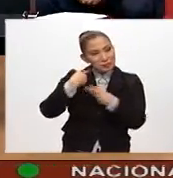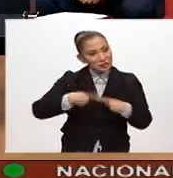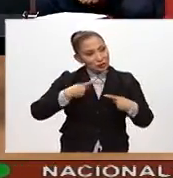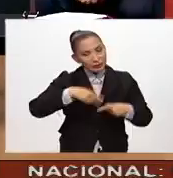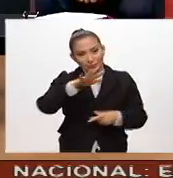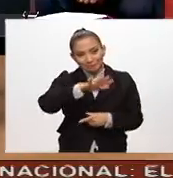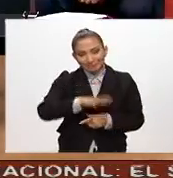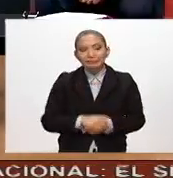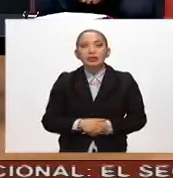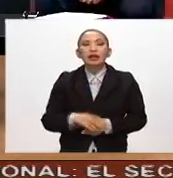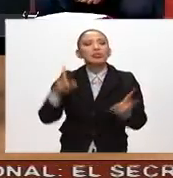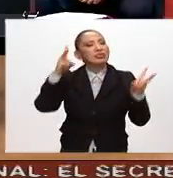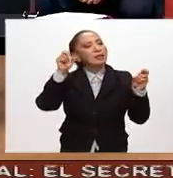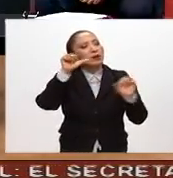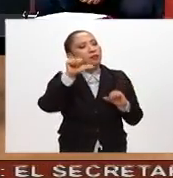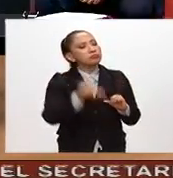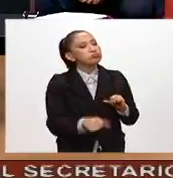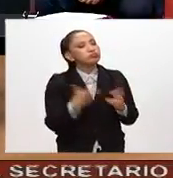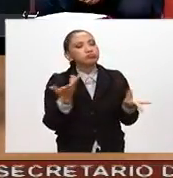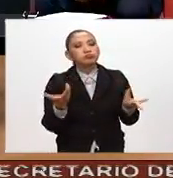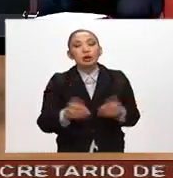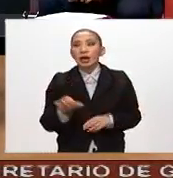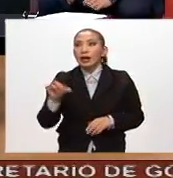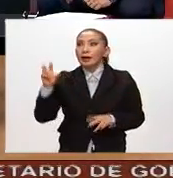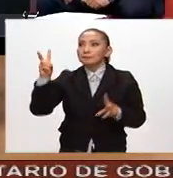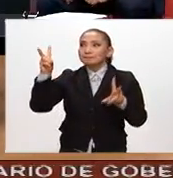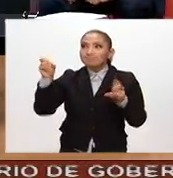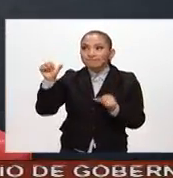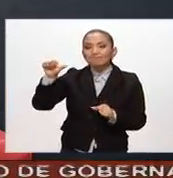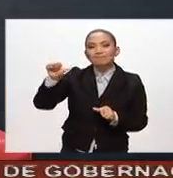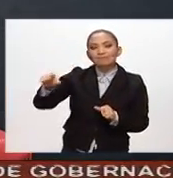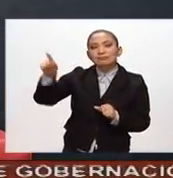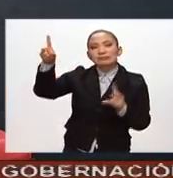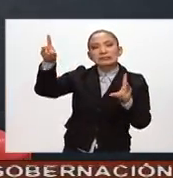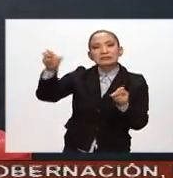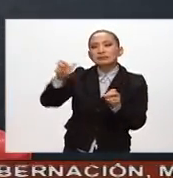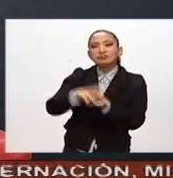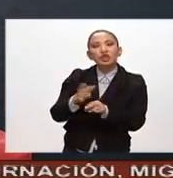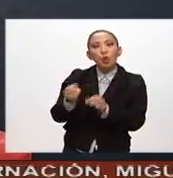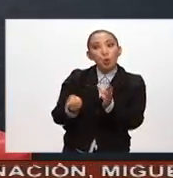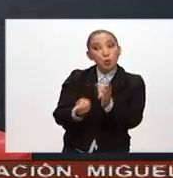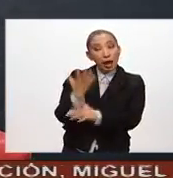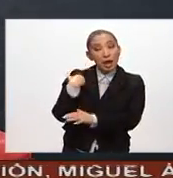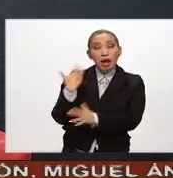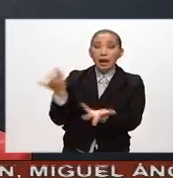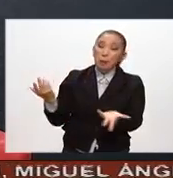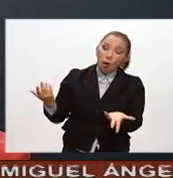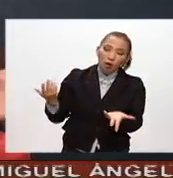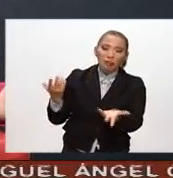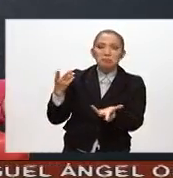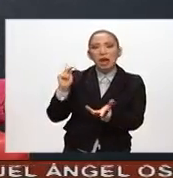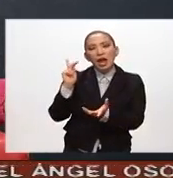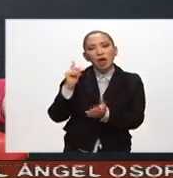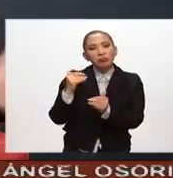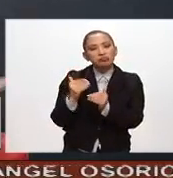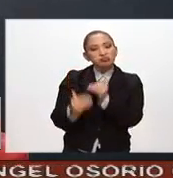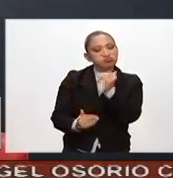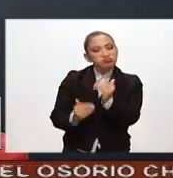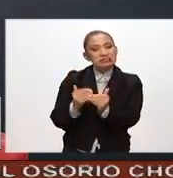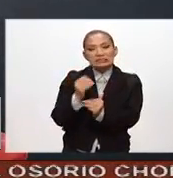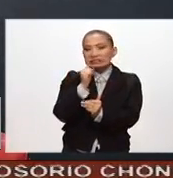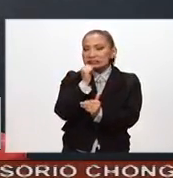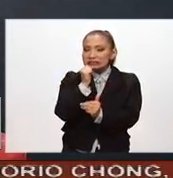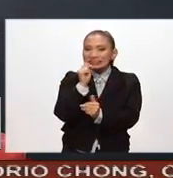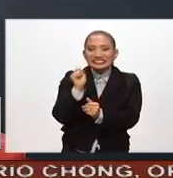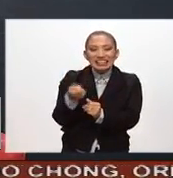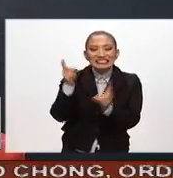auditorio. El tema de hoy. Pues mira, el tema de hoy es un tema que no es nuevo, Pati, pero que no avanzamos. Tiene que